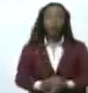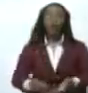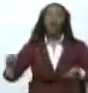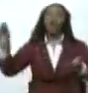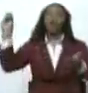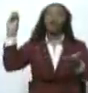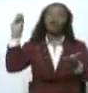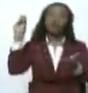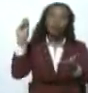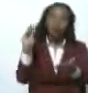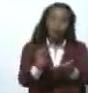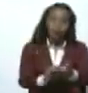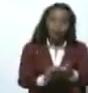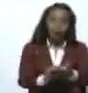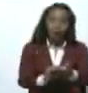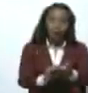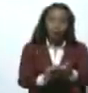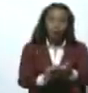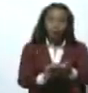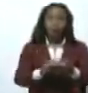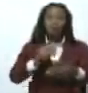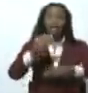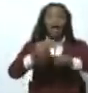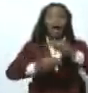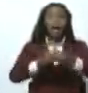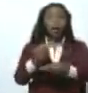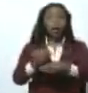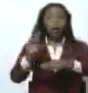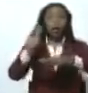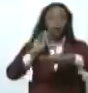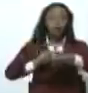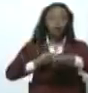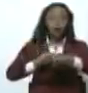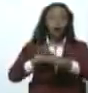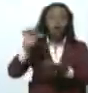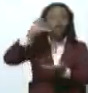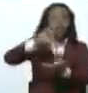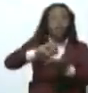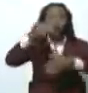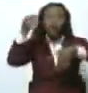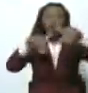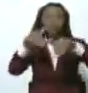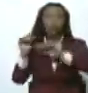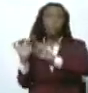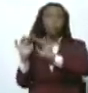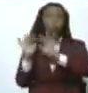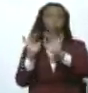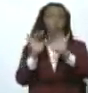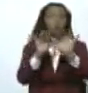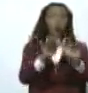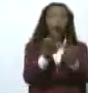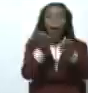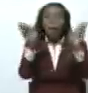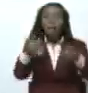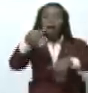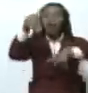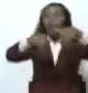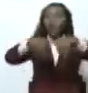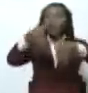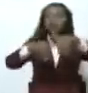nuevamente se ha dado cita en los centros de votación, en las mesas de